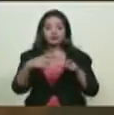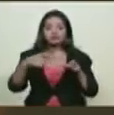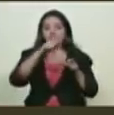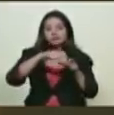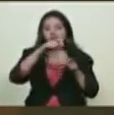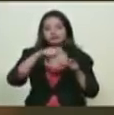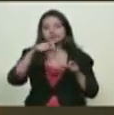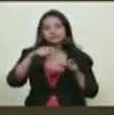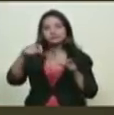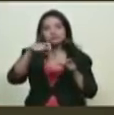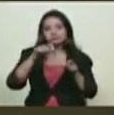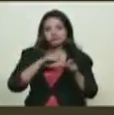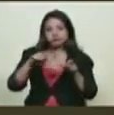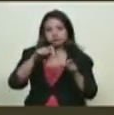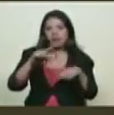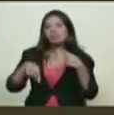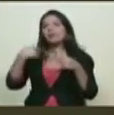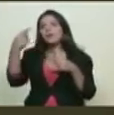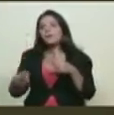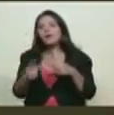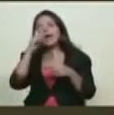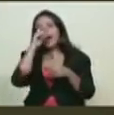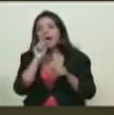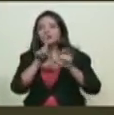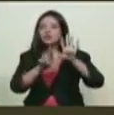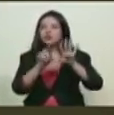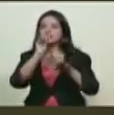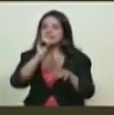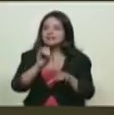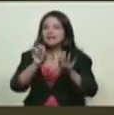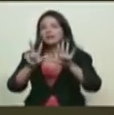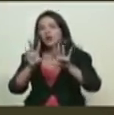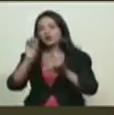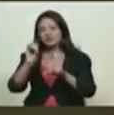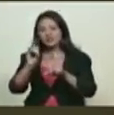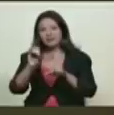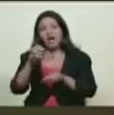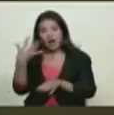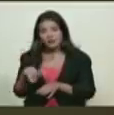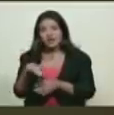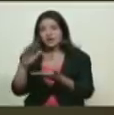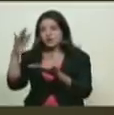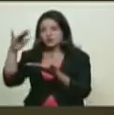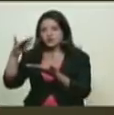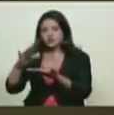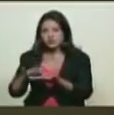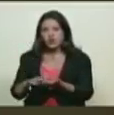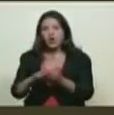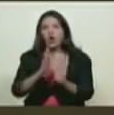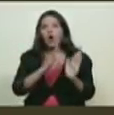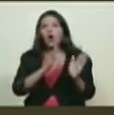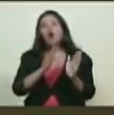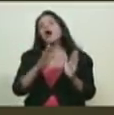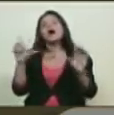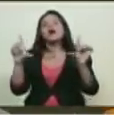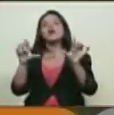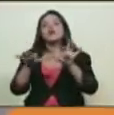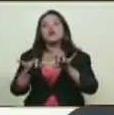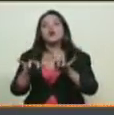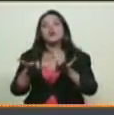luego vinieron los 60 los 70 los 80 aparecieron los ordenadores y esos ordenadores que era la computadora